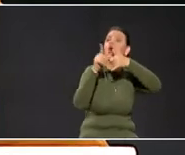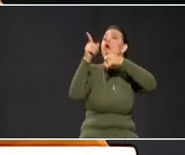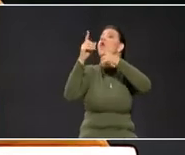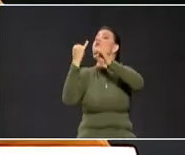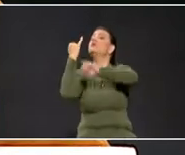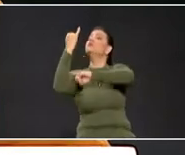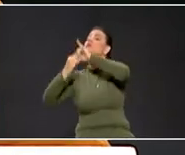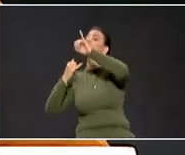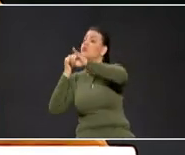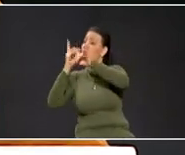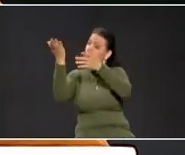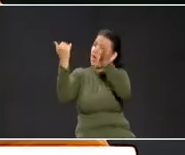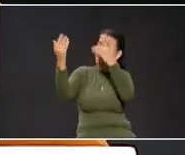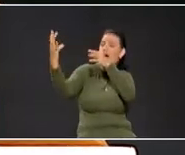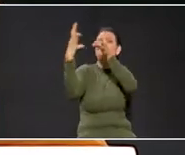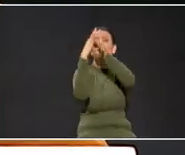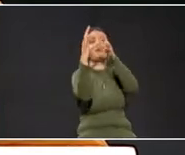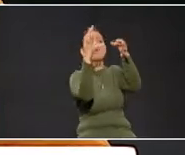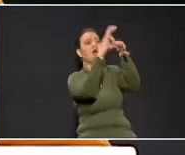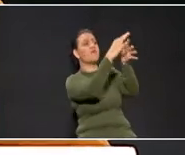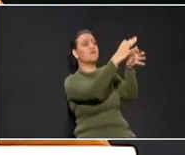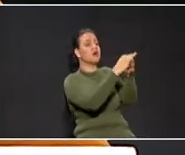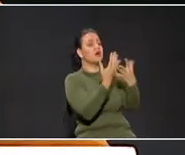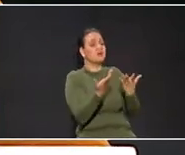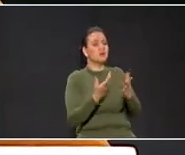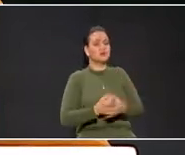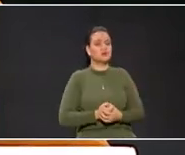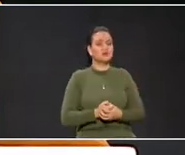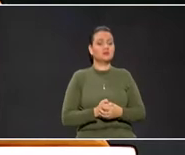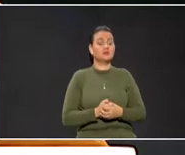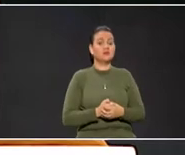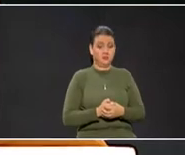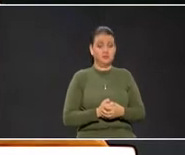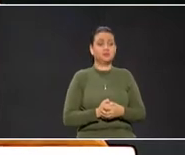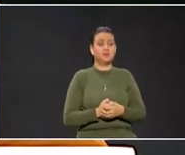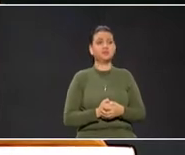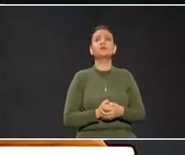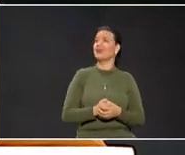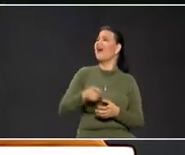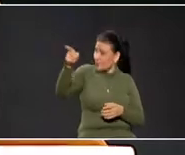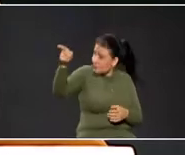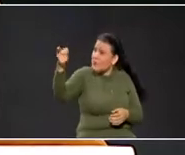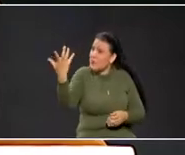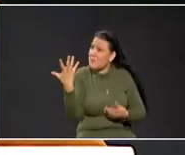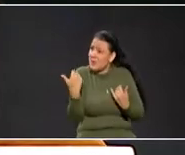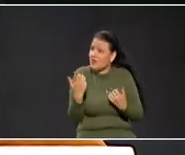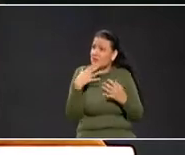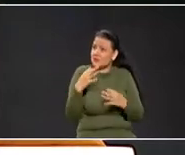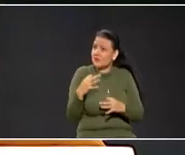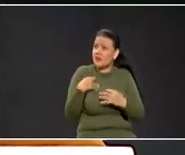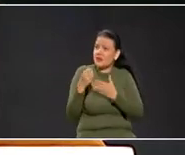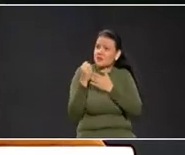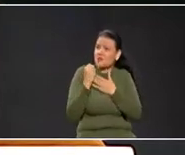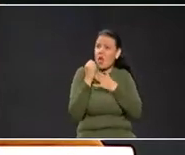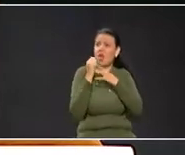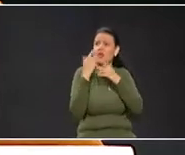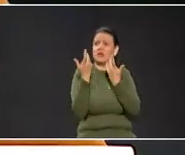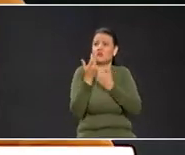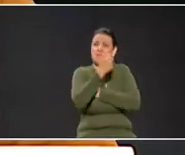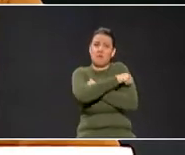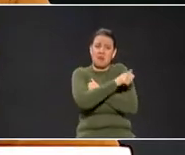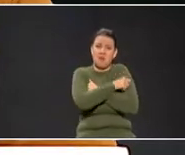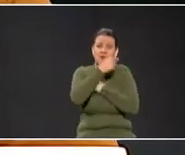internacionalizar todas las ofertas de turismo y de todos los sectores comerciales